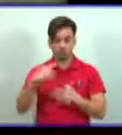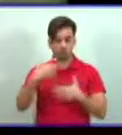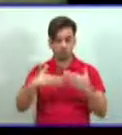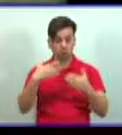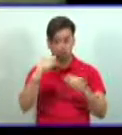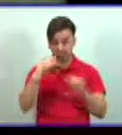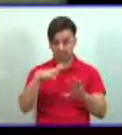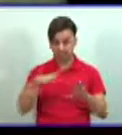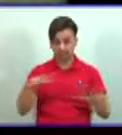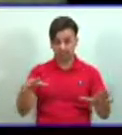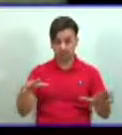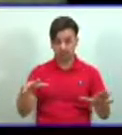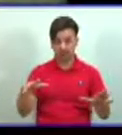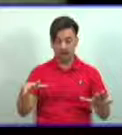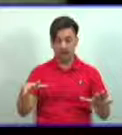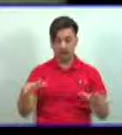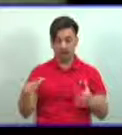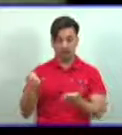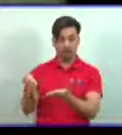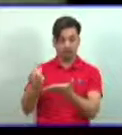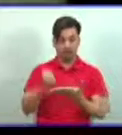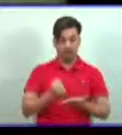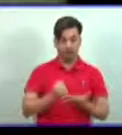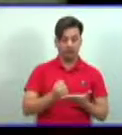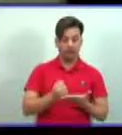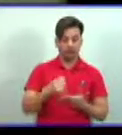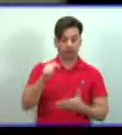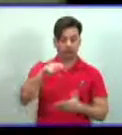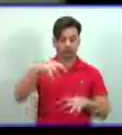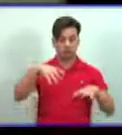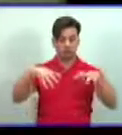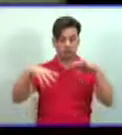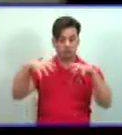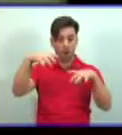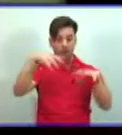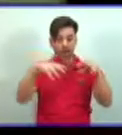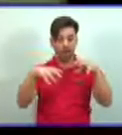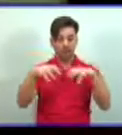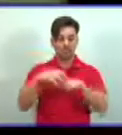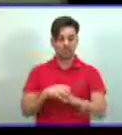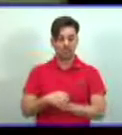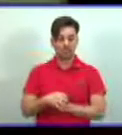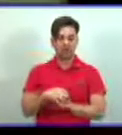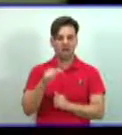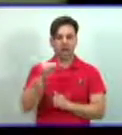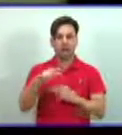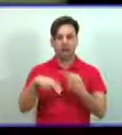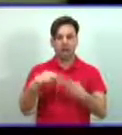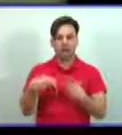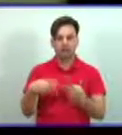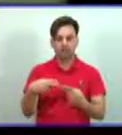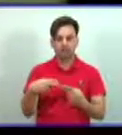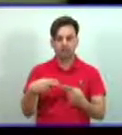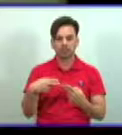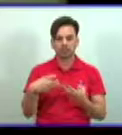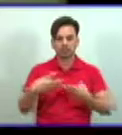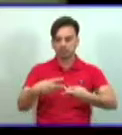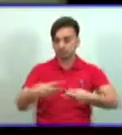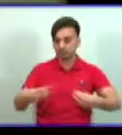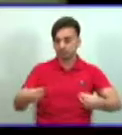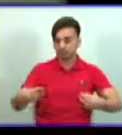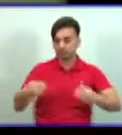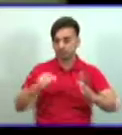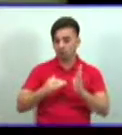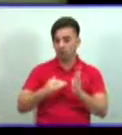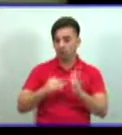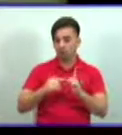aportan también a los gases de efecto invernadero, que es como se le conoce, esto hace que aumente la temperatura en la superficie terrestre